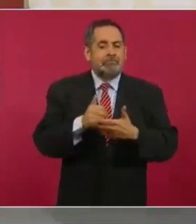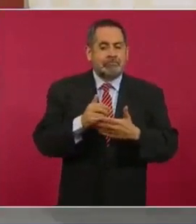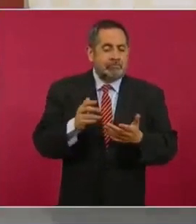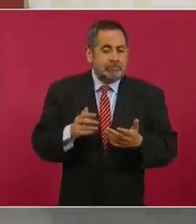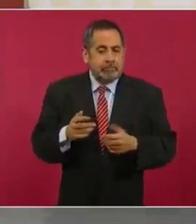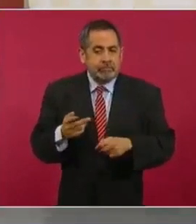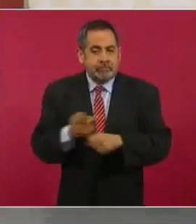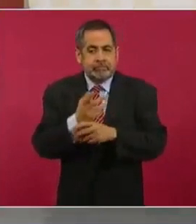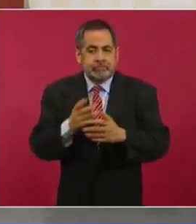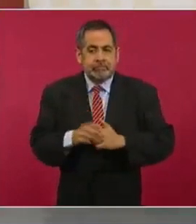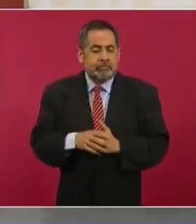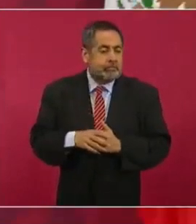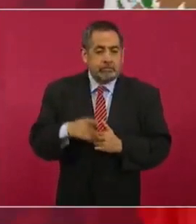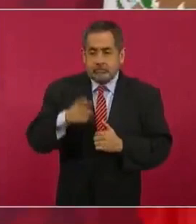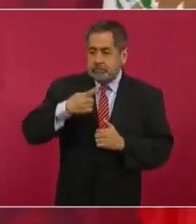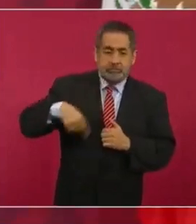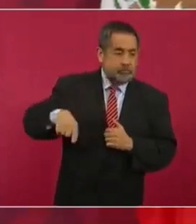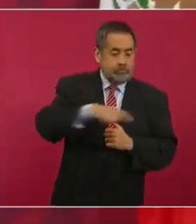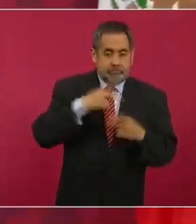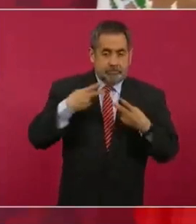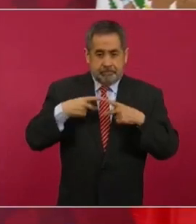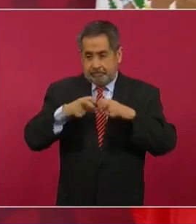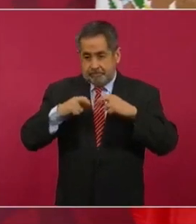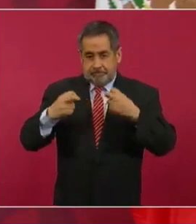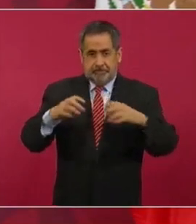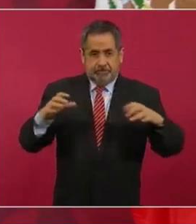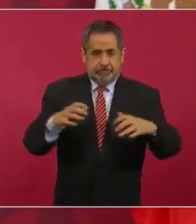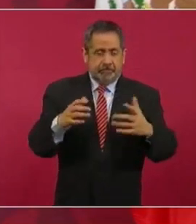sorpresa, ¿no? Estaba todo su gabinete.